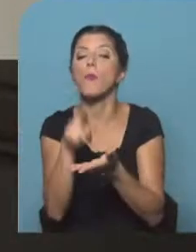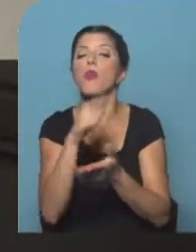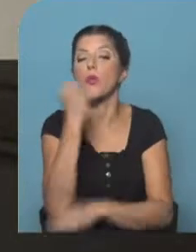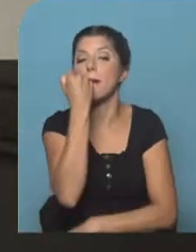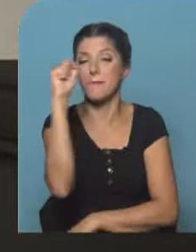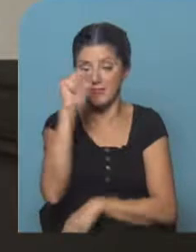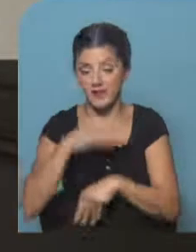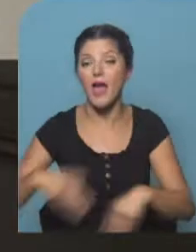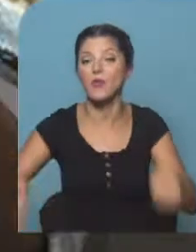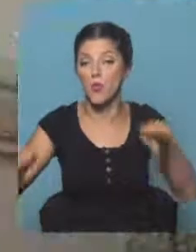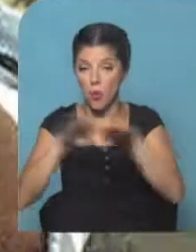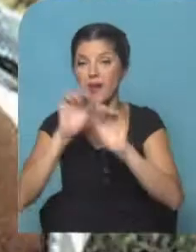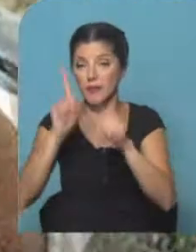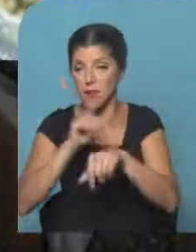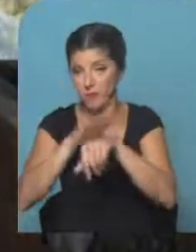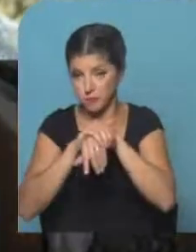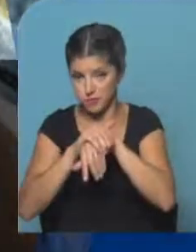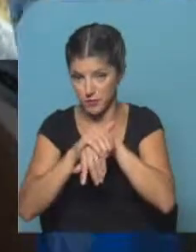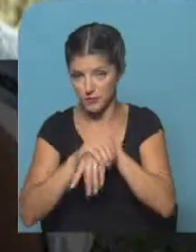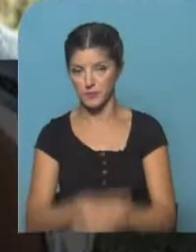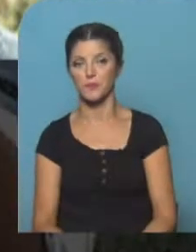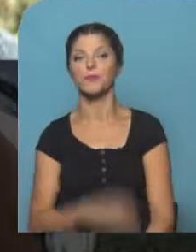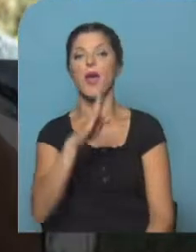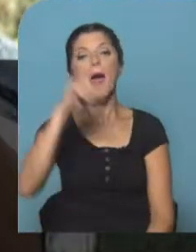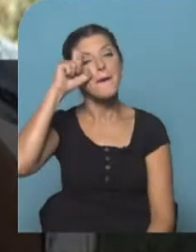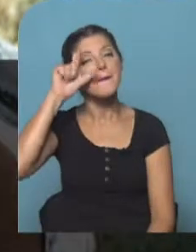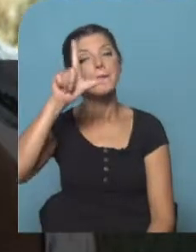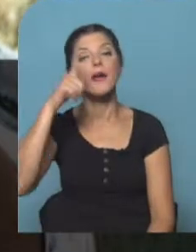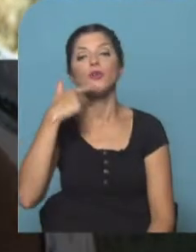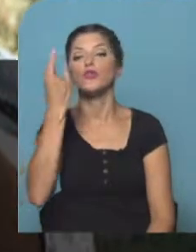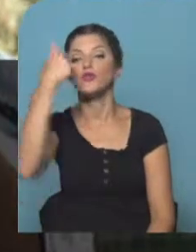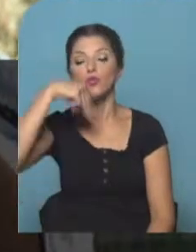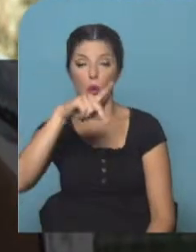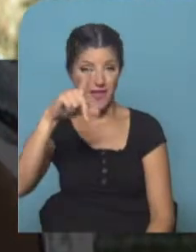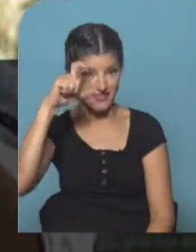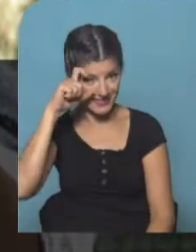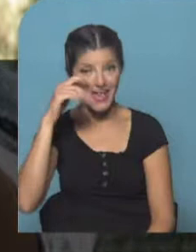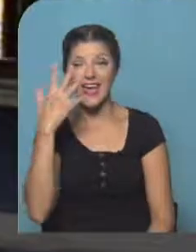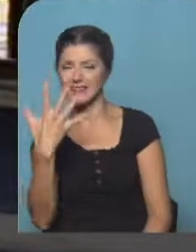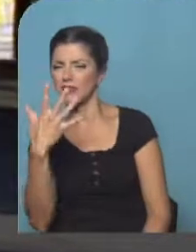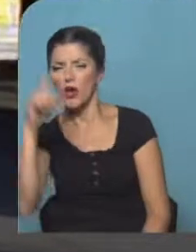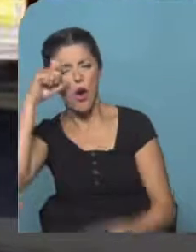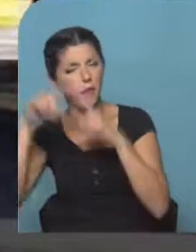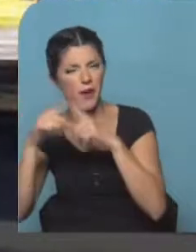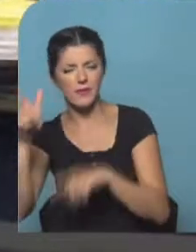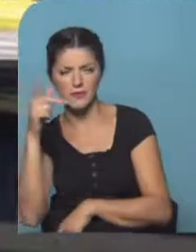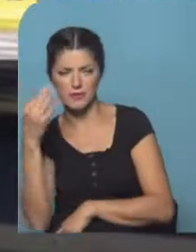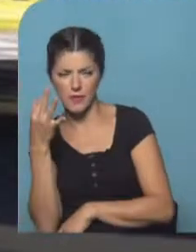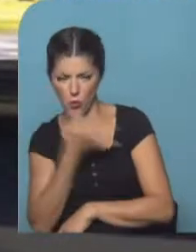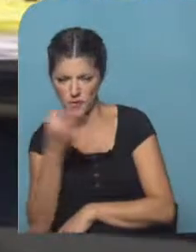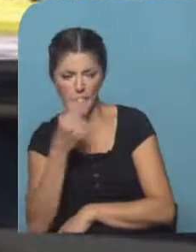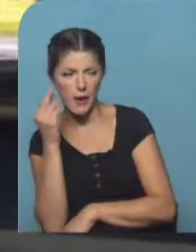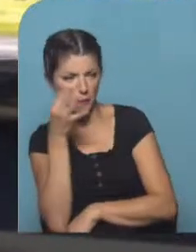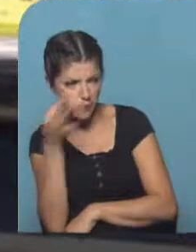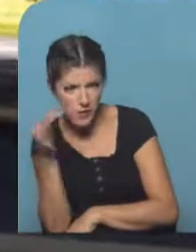y amigable. Del Sunce indagarán a 5 exvigiladores. Trabajaban en el Country El